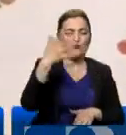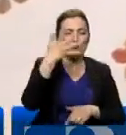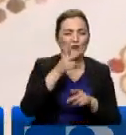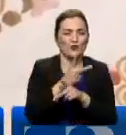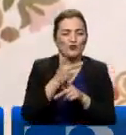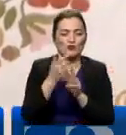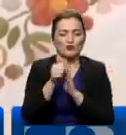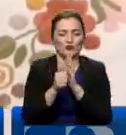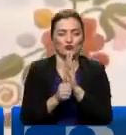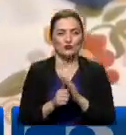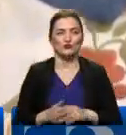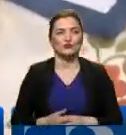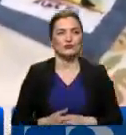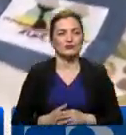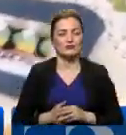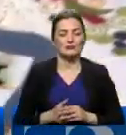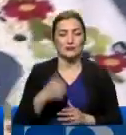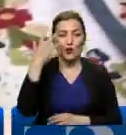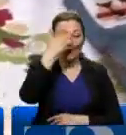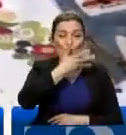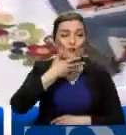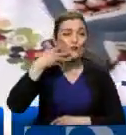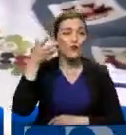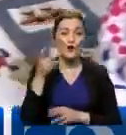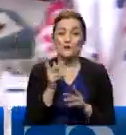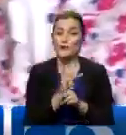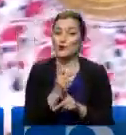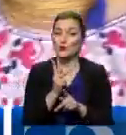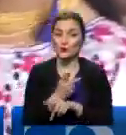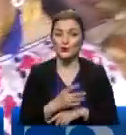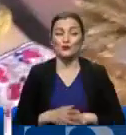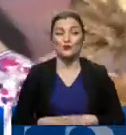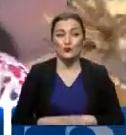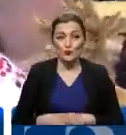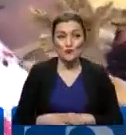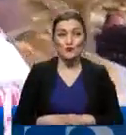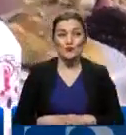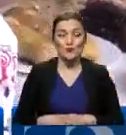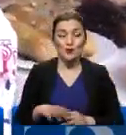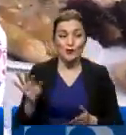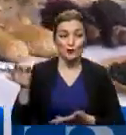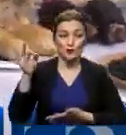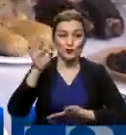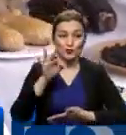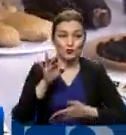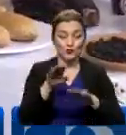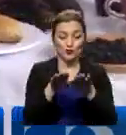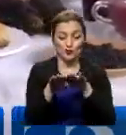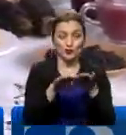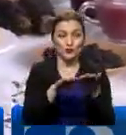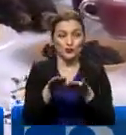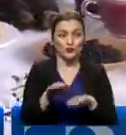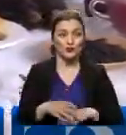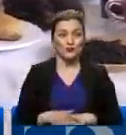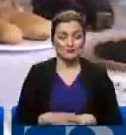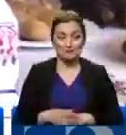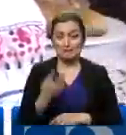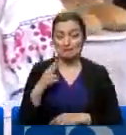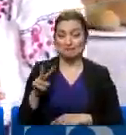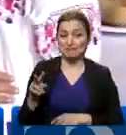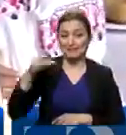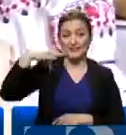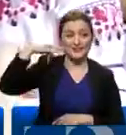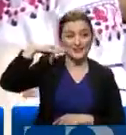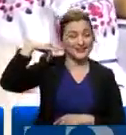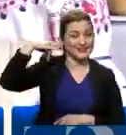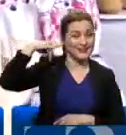Con el bordado a mano. Perfecto. Muy bellos los productos, como podemos ver. Tenemos una representante también de Ibarra, de Zuleta, aquí, como podemos ver.